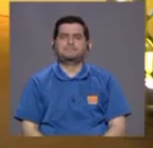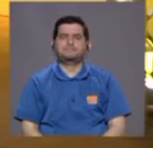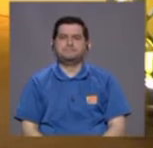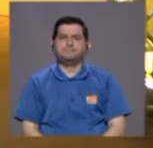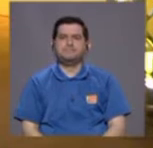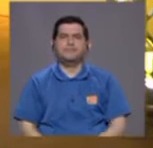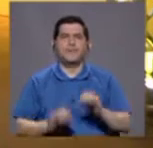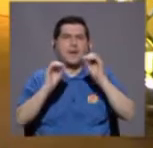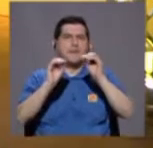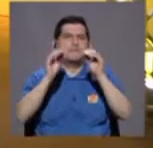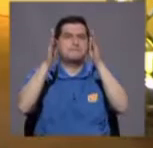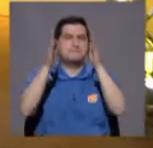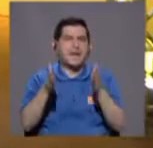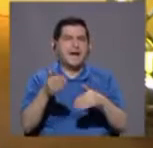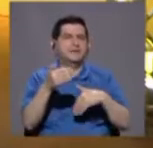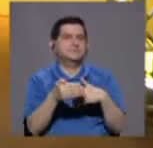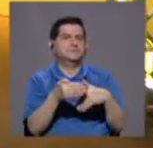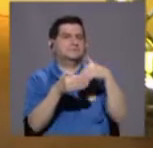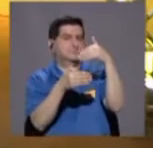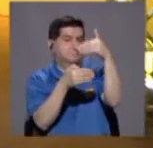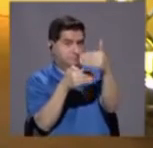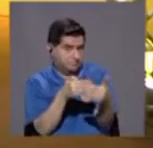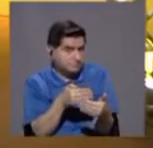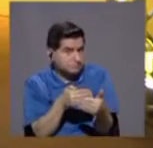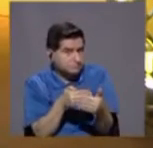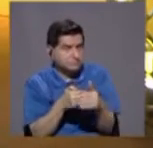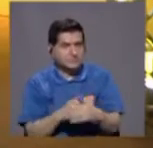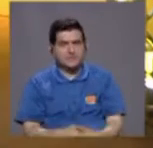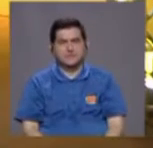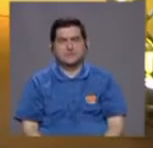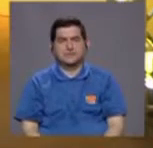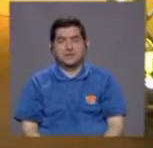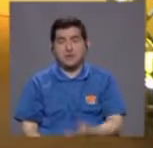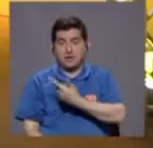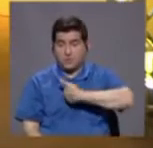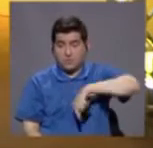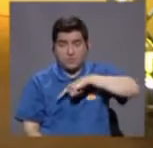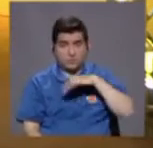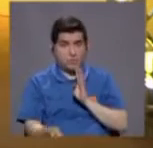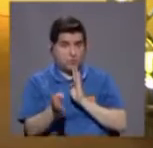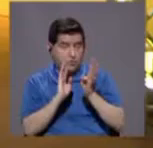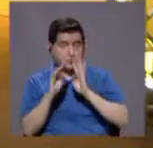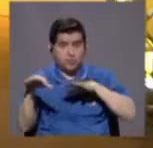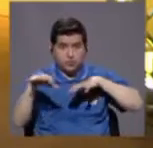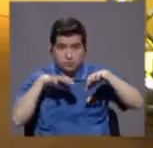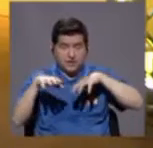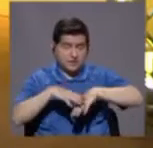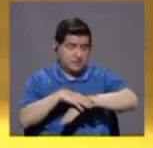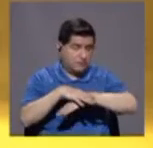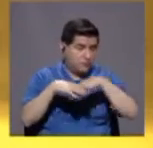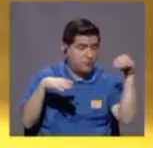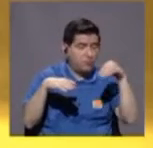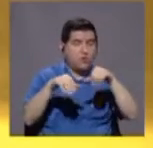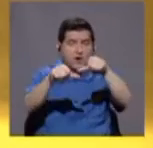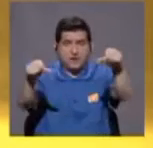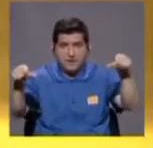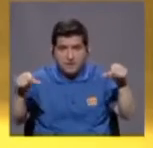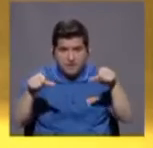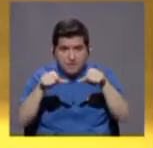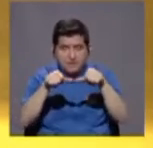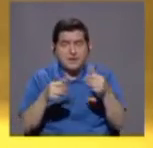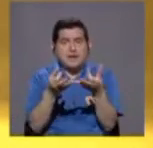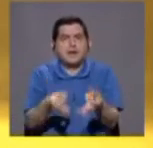Los maestros luego, ya que estamos hablando un poco en actividades fuera de las aulas, juegan un